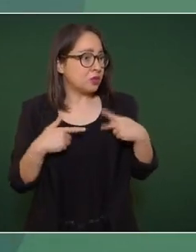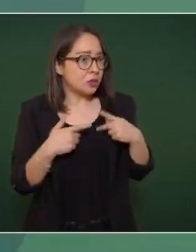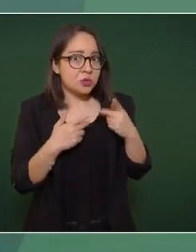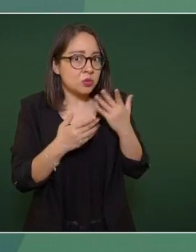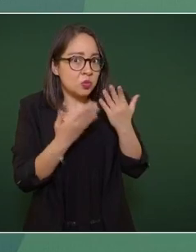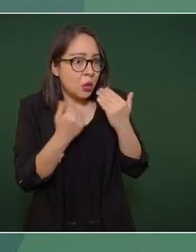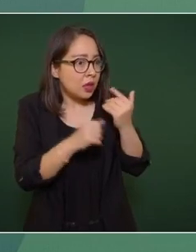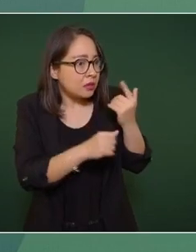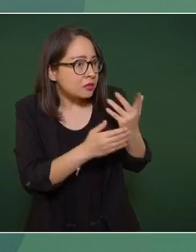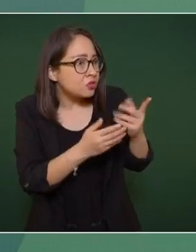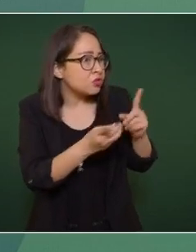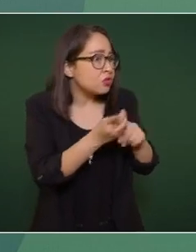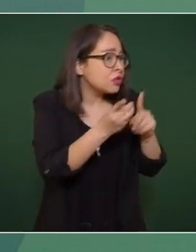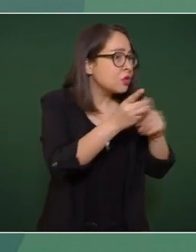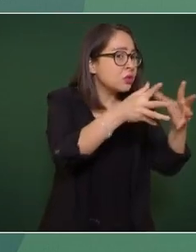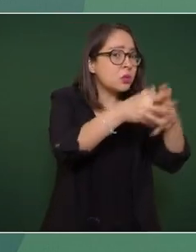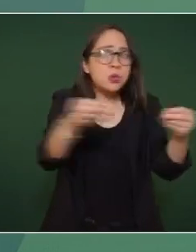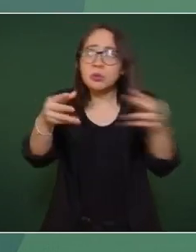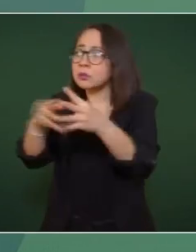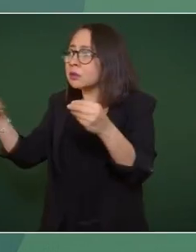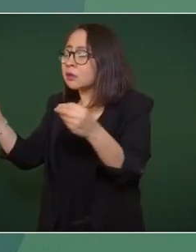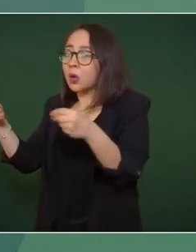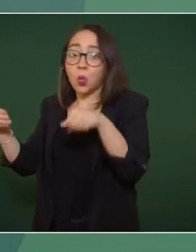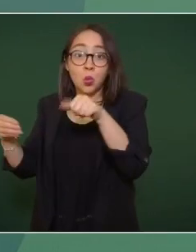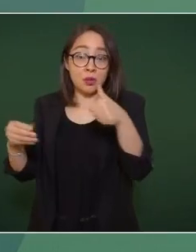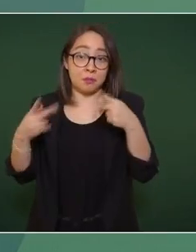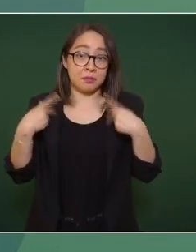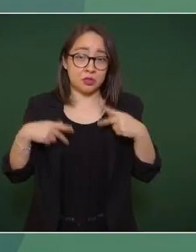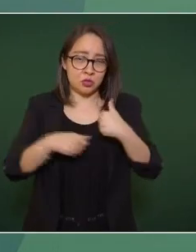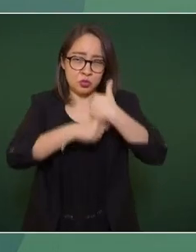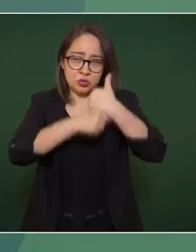desaparecidos y otros heridos